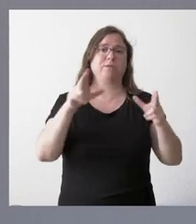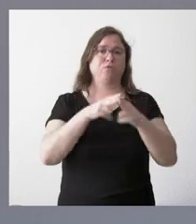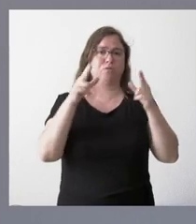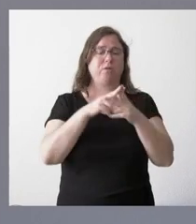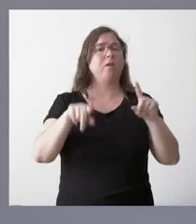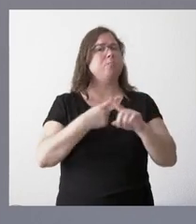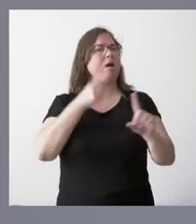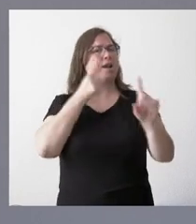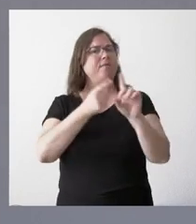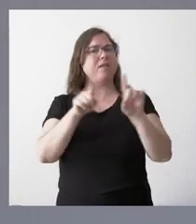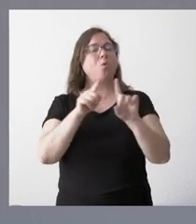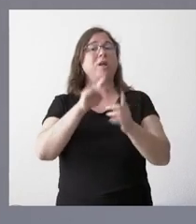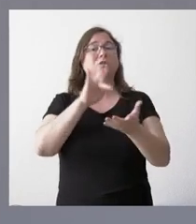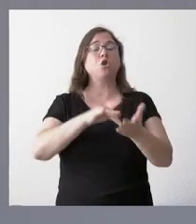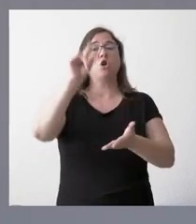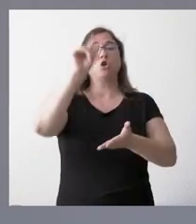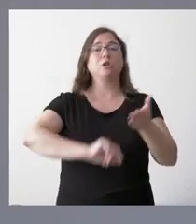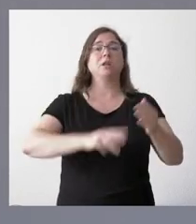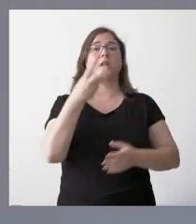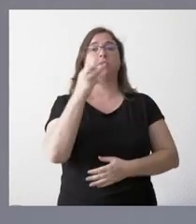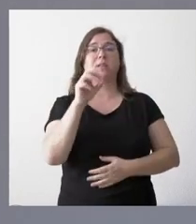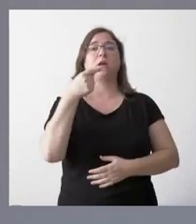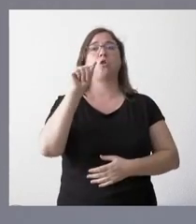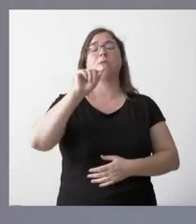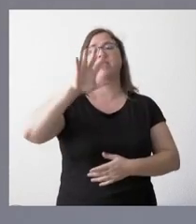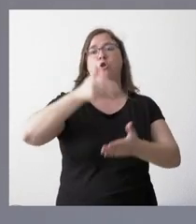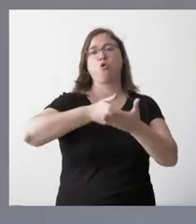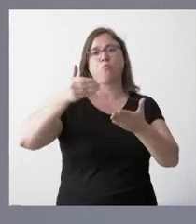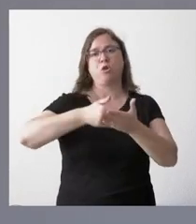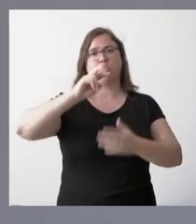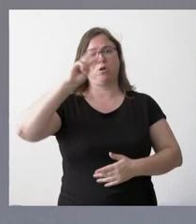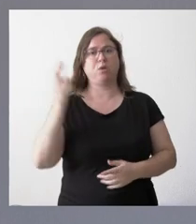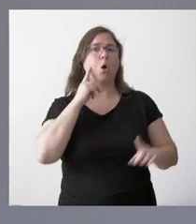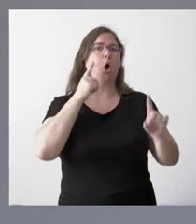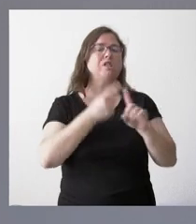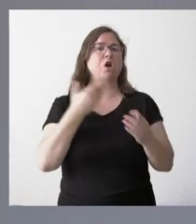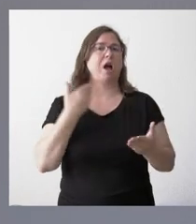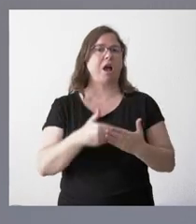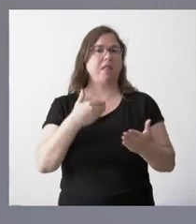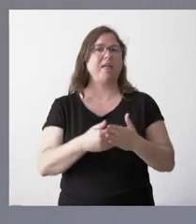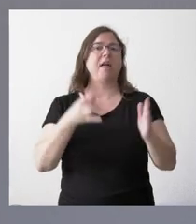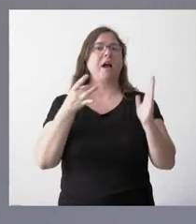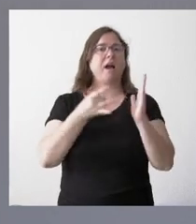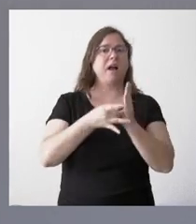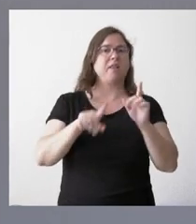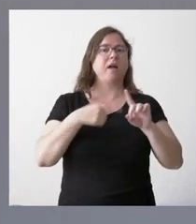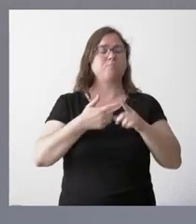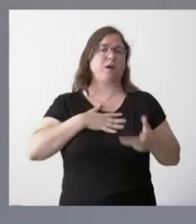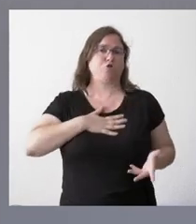hecho que estamos hablando de un contrato de 30,5 millones de euros para garantizar la calidad y el confort